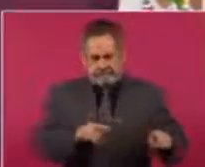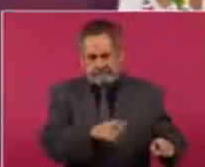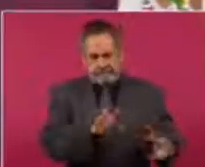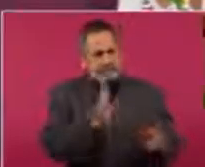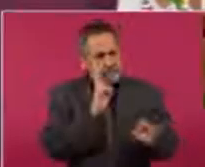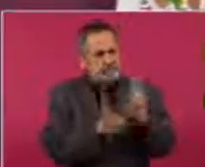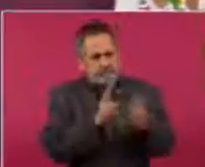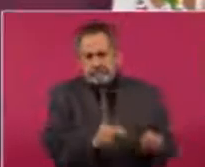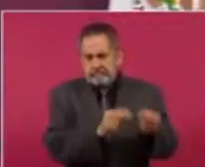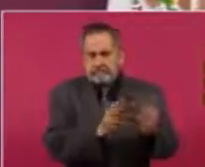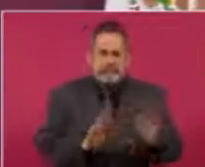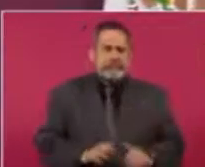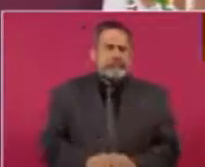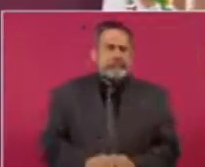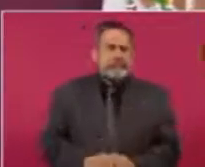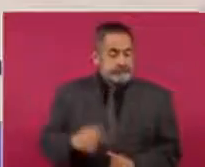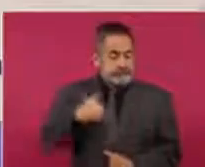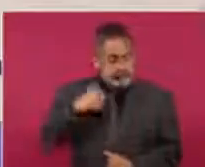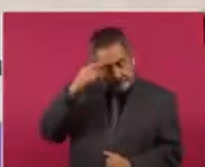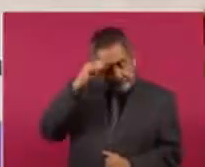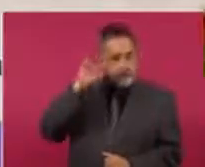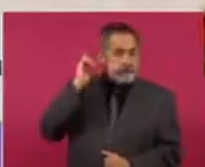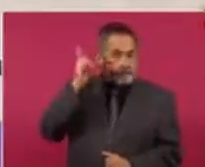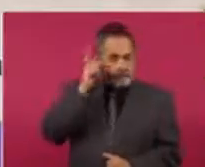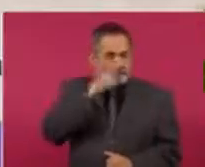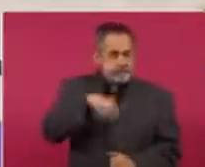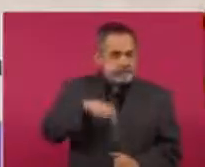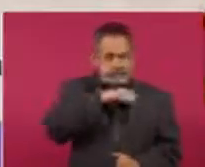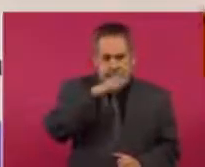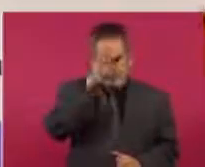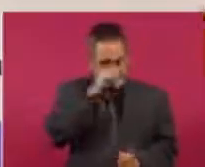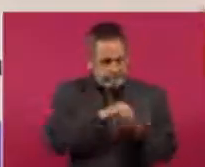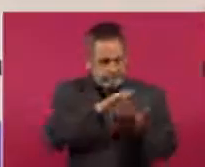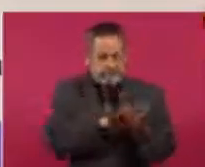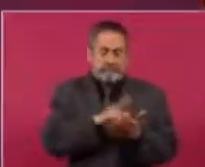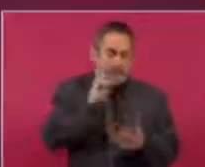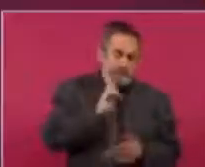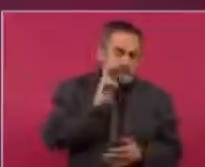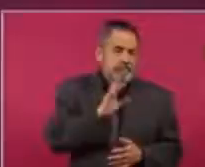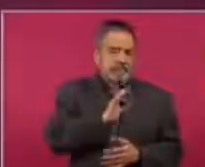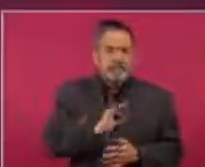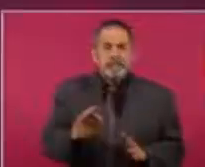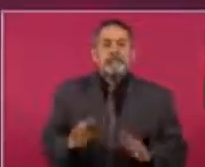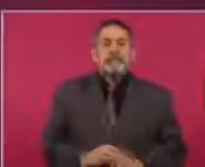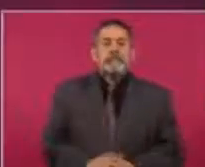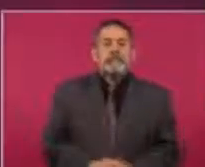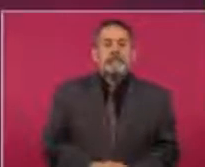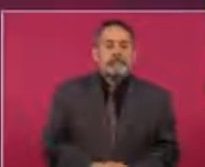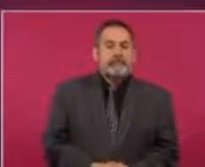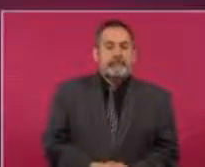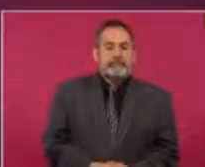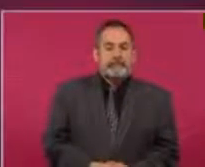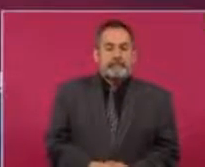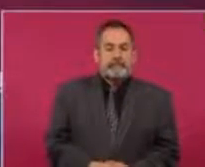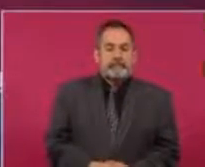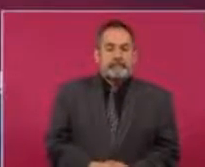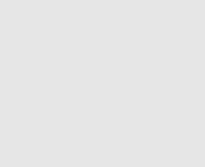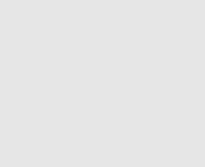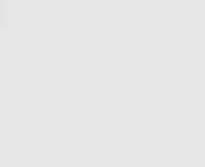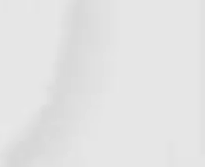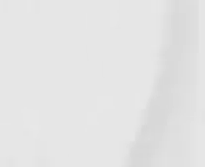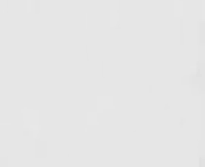personal y yo espero que se llegue a un acuerdo lo más pronto posible para tiempo TV Ángel